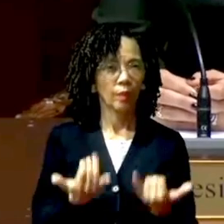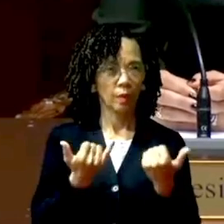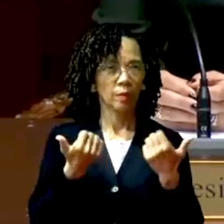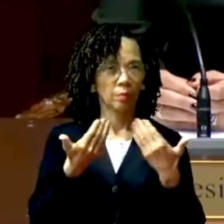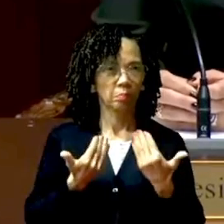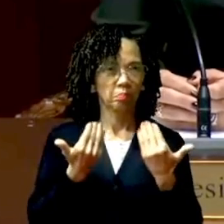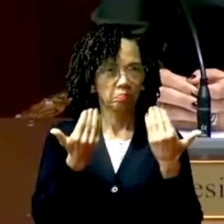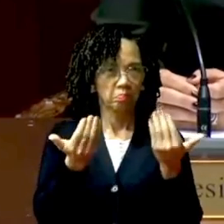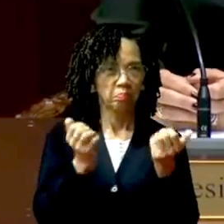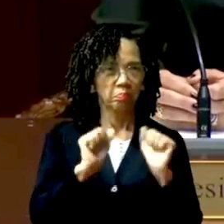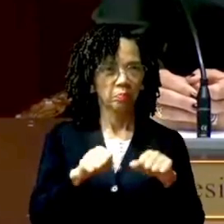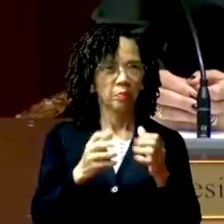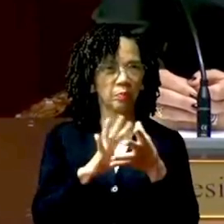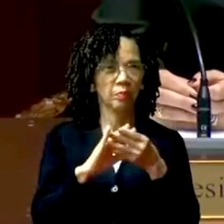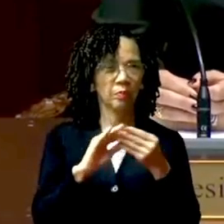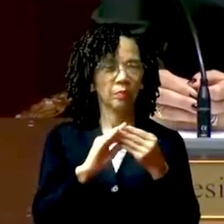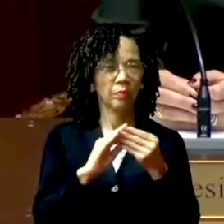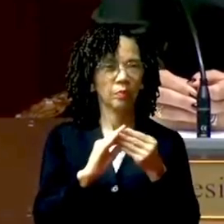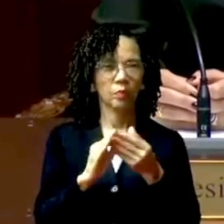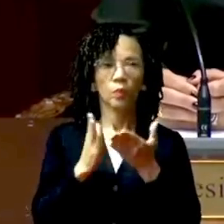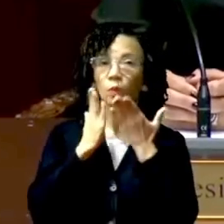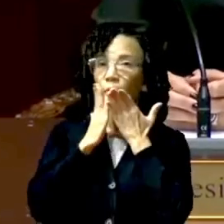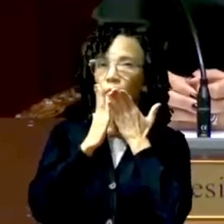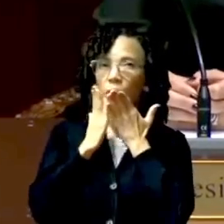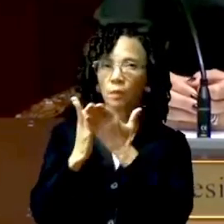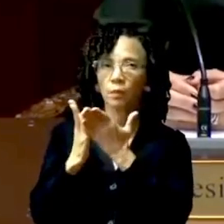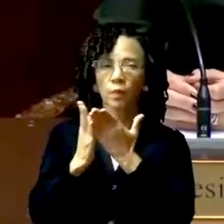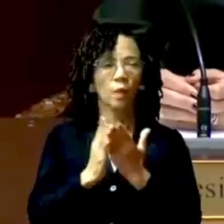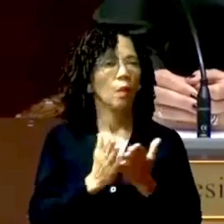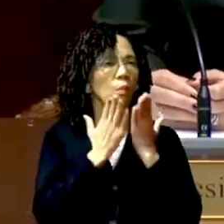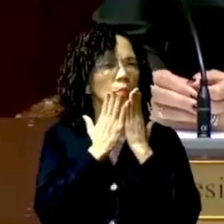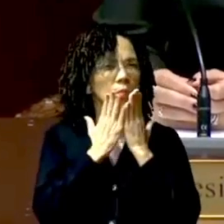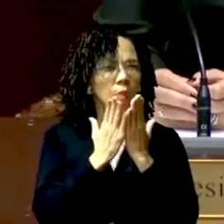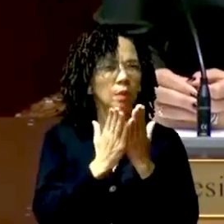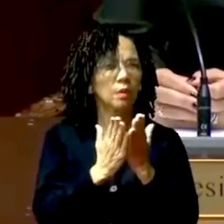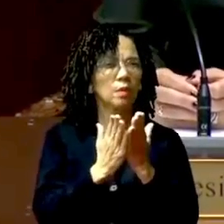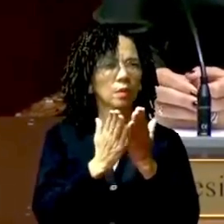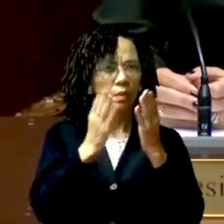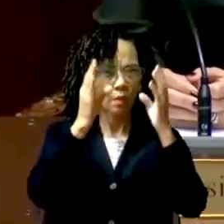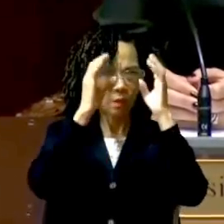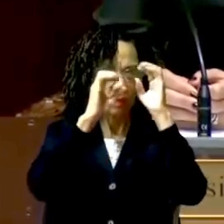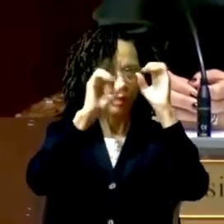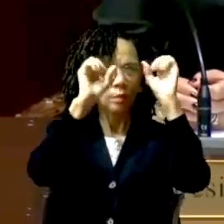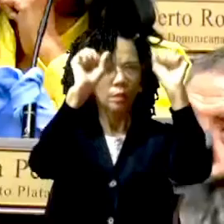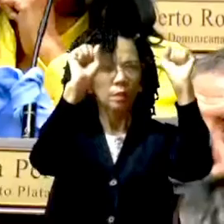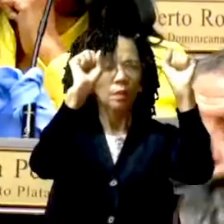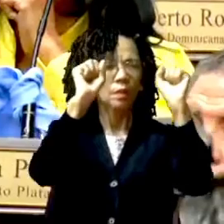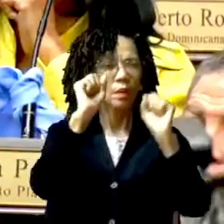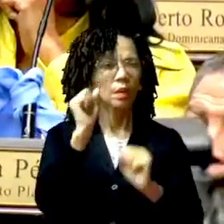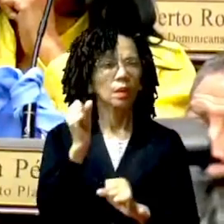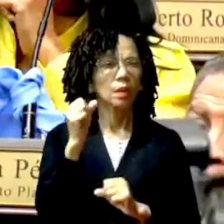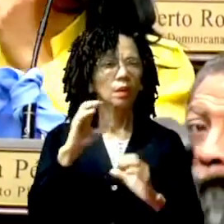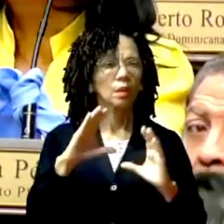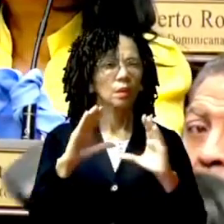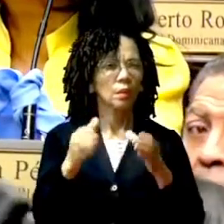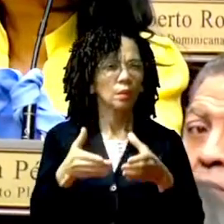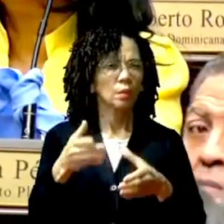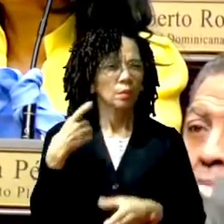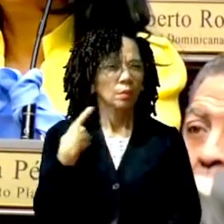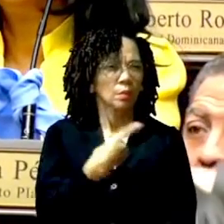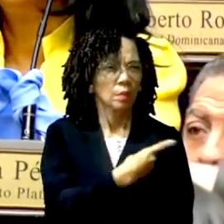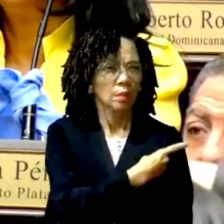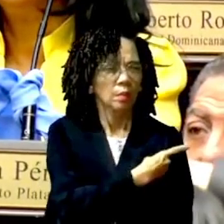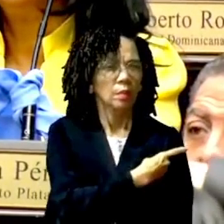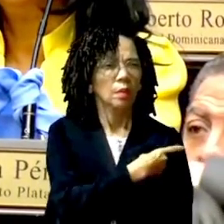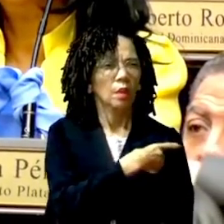hoy. Gracias. Adelante. Muy buenos días, honorable presidente, vicepresidenta y bufé directivo y honorables diputados que